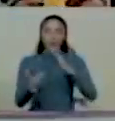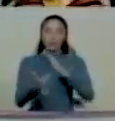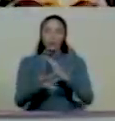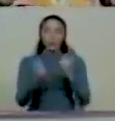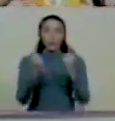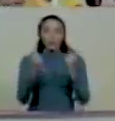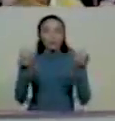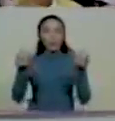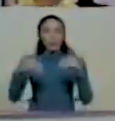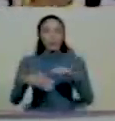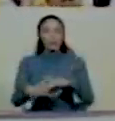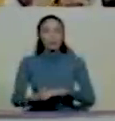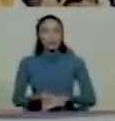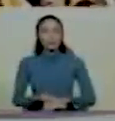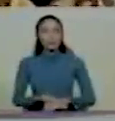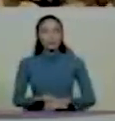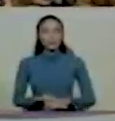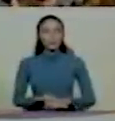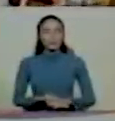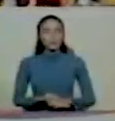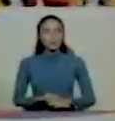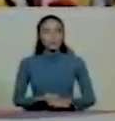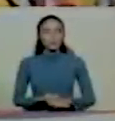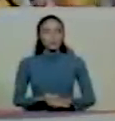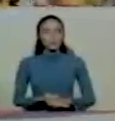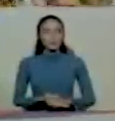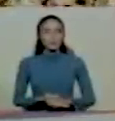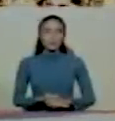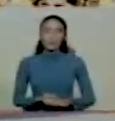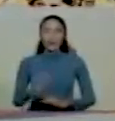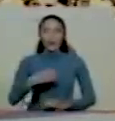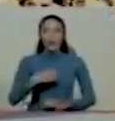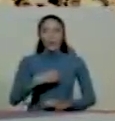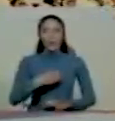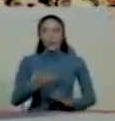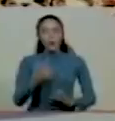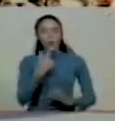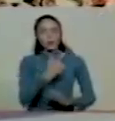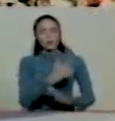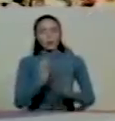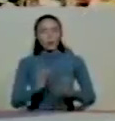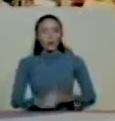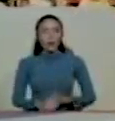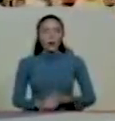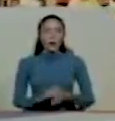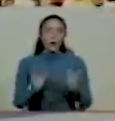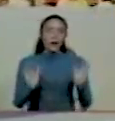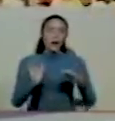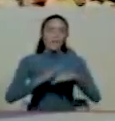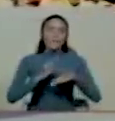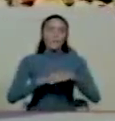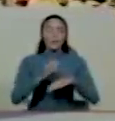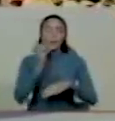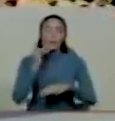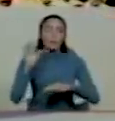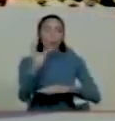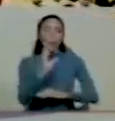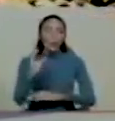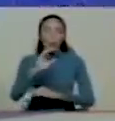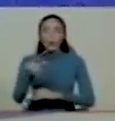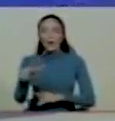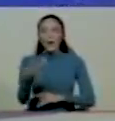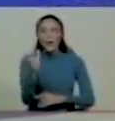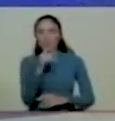técnico. No podemos contentarnos diciendo, bueno, porque un país capitalista como Colombia no lo